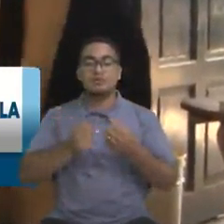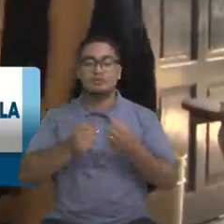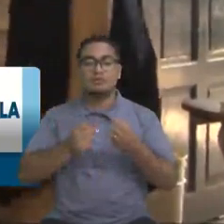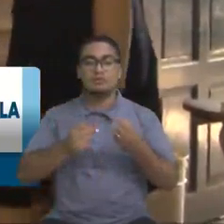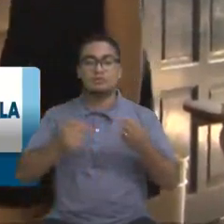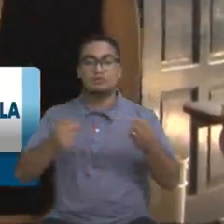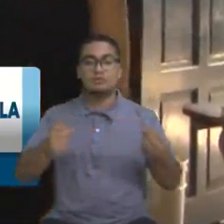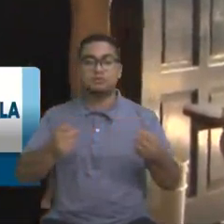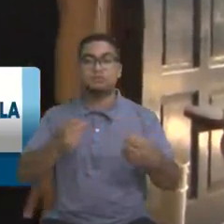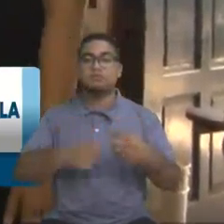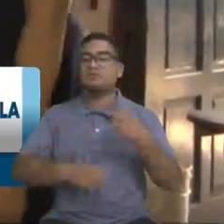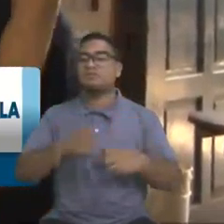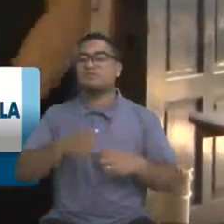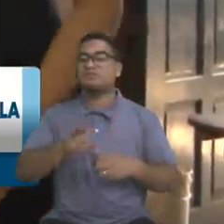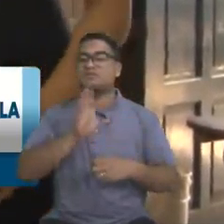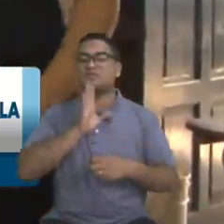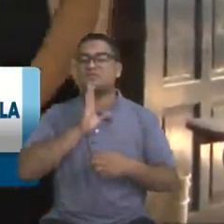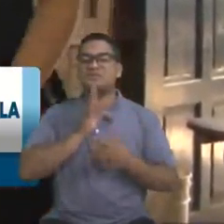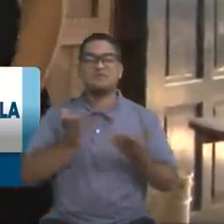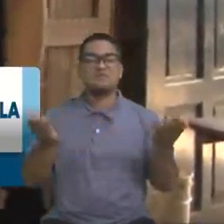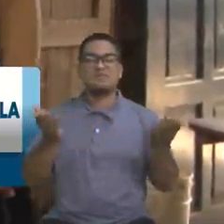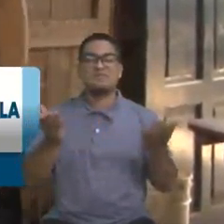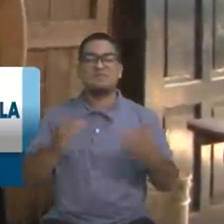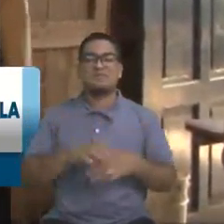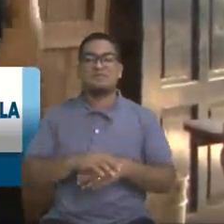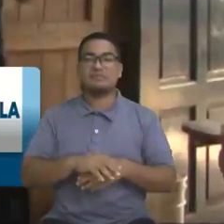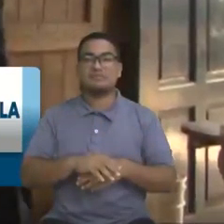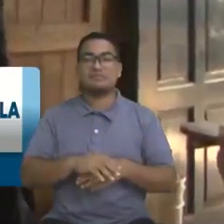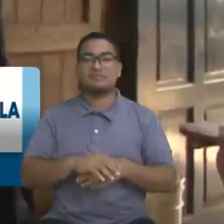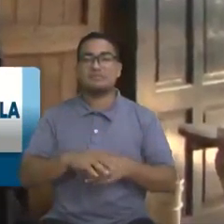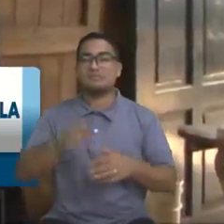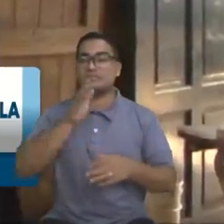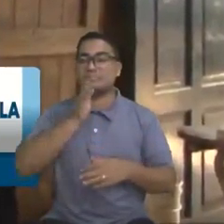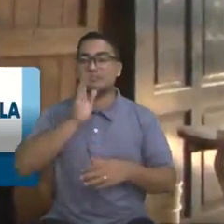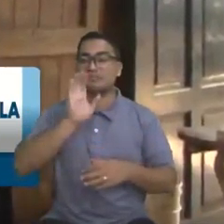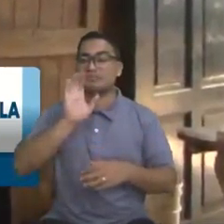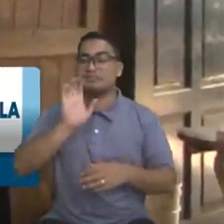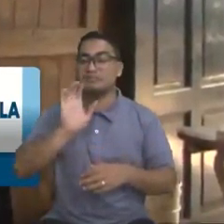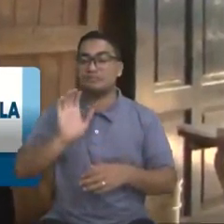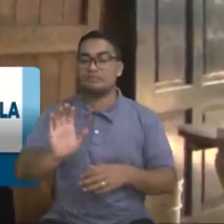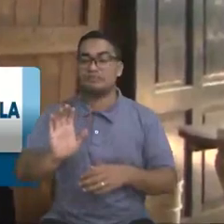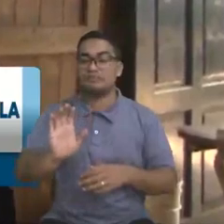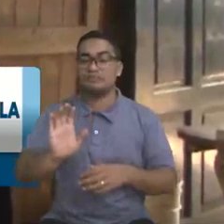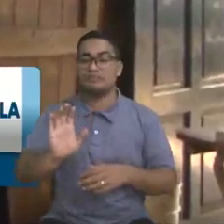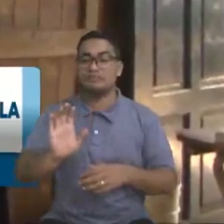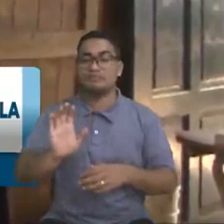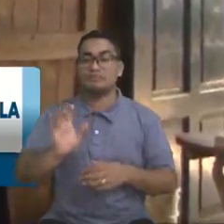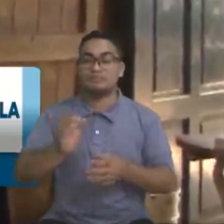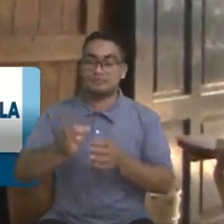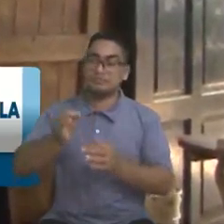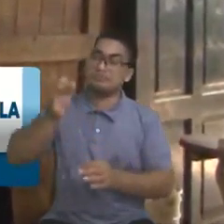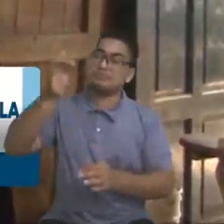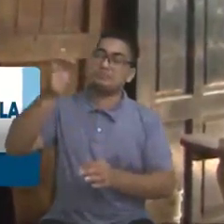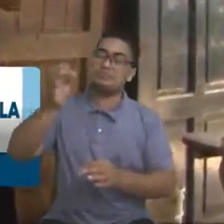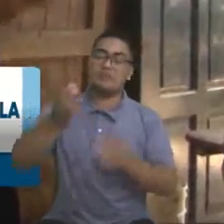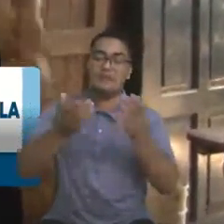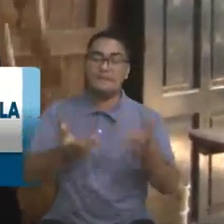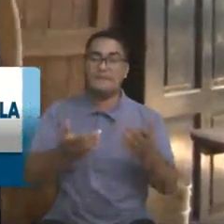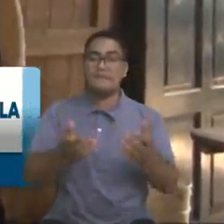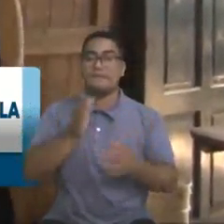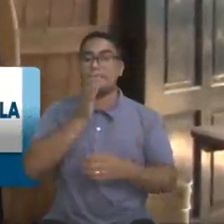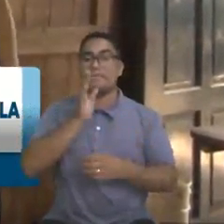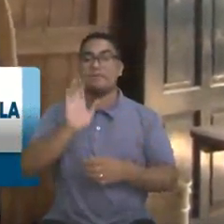un complemento adicional para complementar la alimentación. Ahora, hablemos del sobrepeso, ya vamos a concluir un poco el